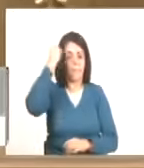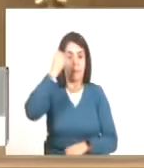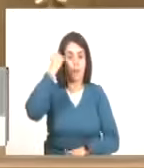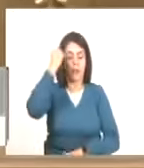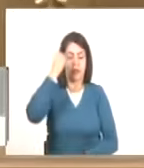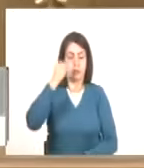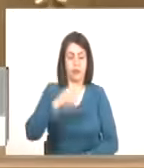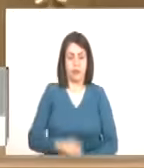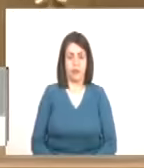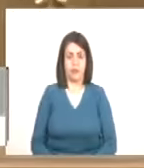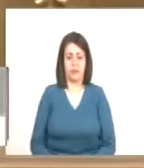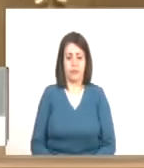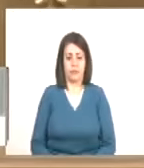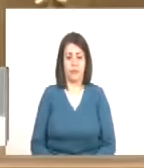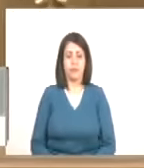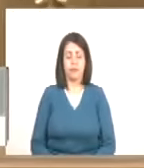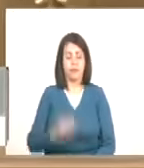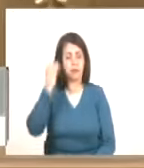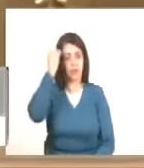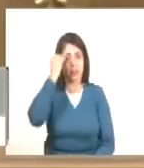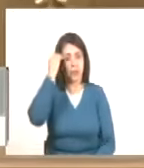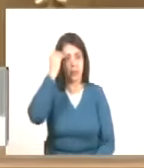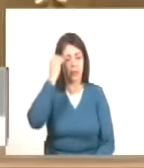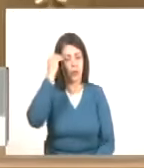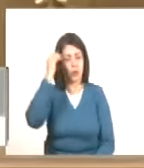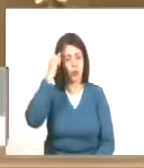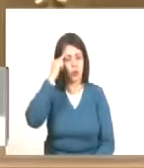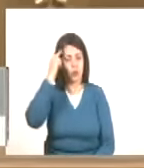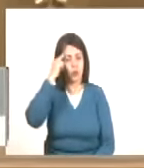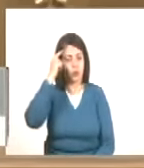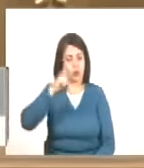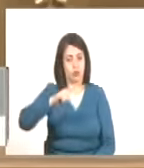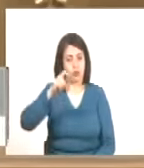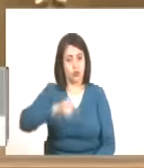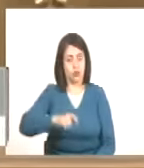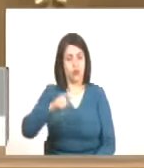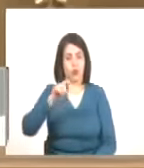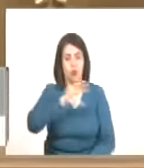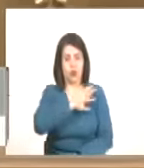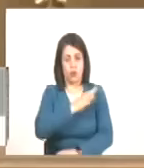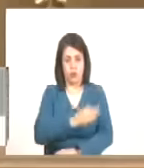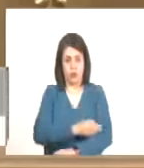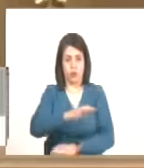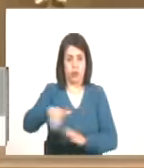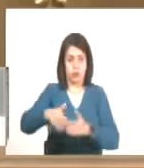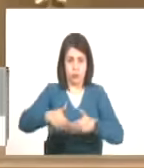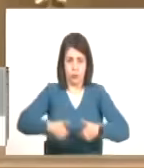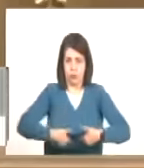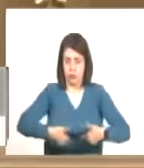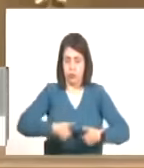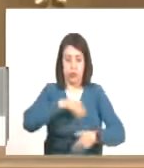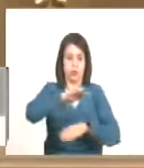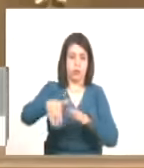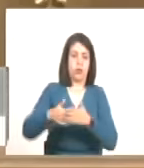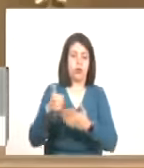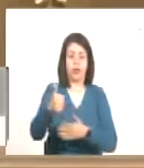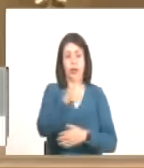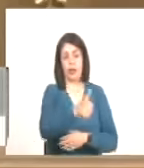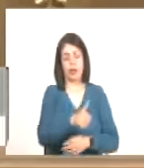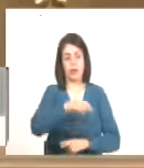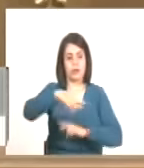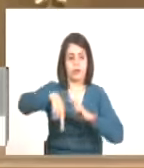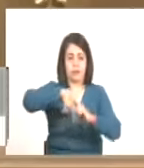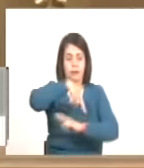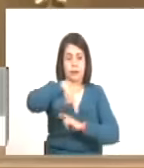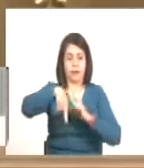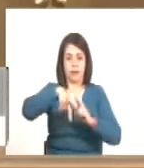pensamiento, la vigencia de su pensamiento y la necesidad de esfuerzo de cada día de todos y cada uno de nosotros, de los